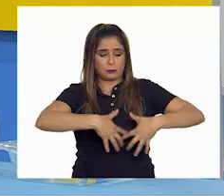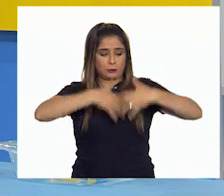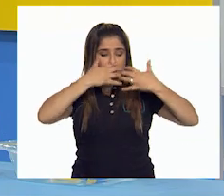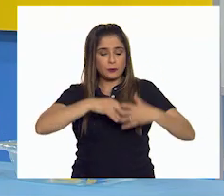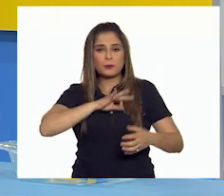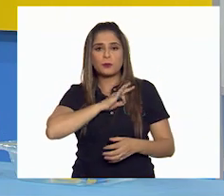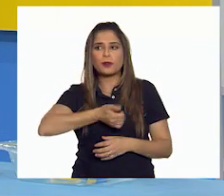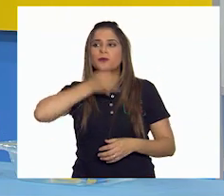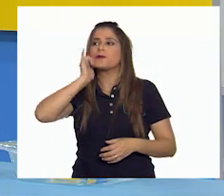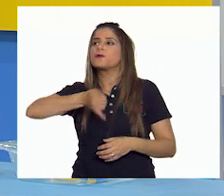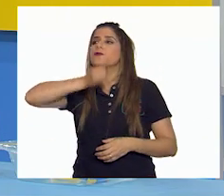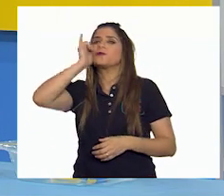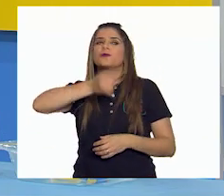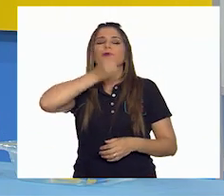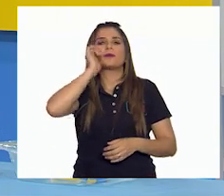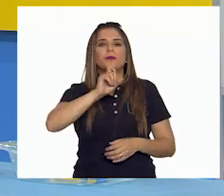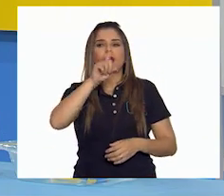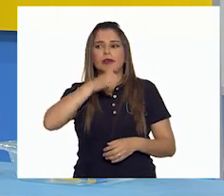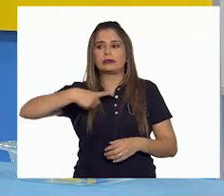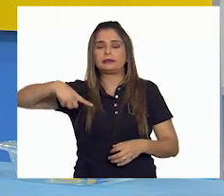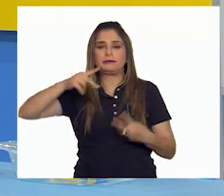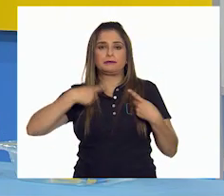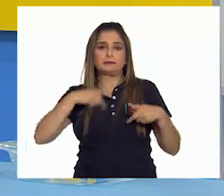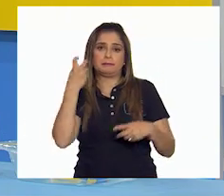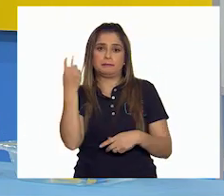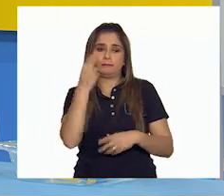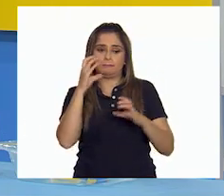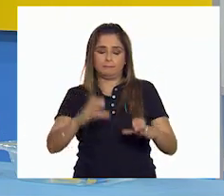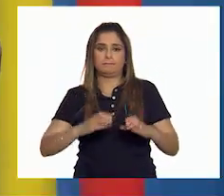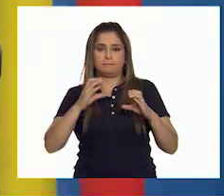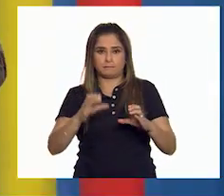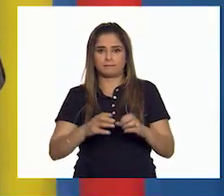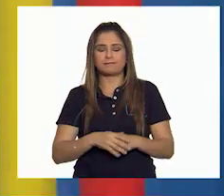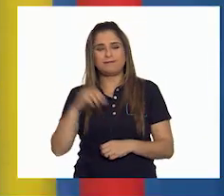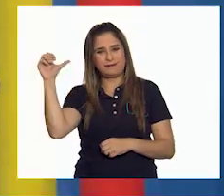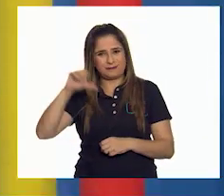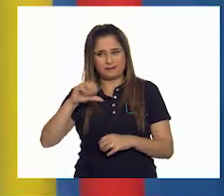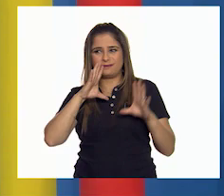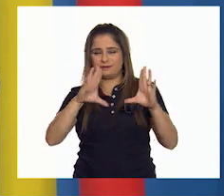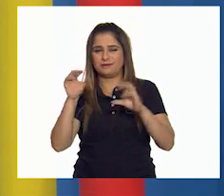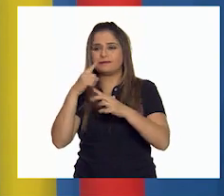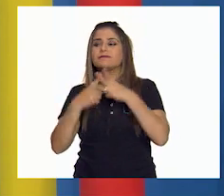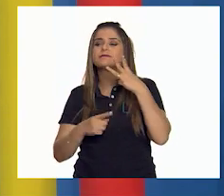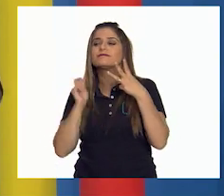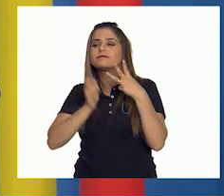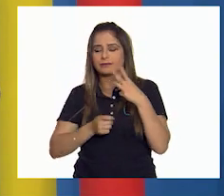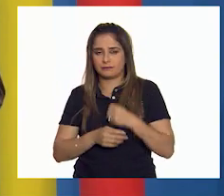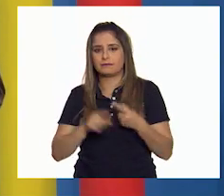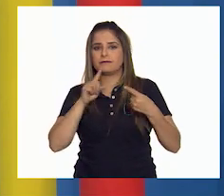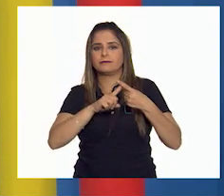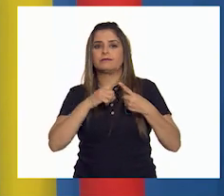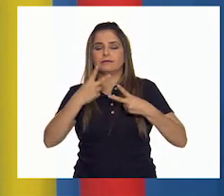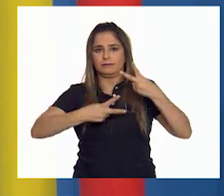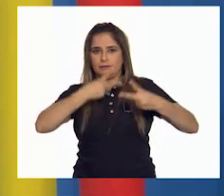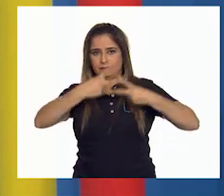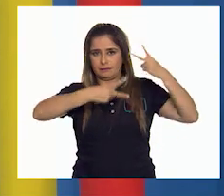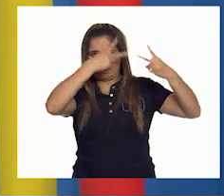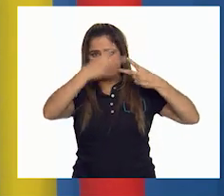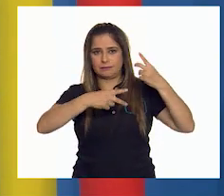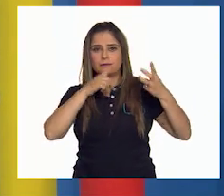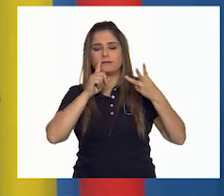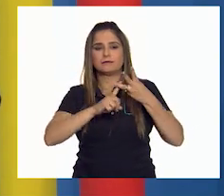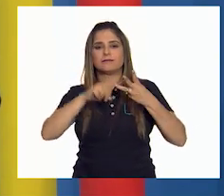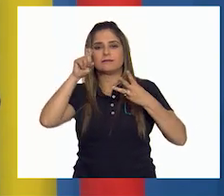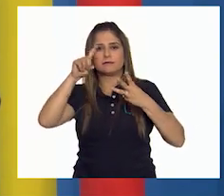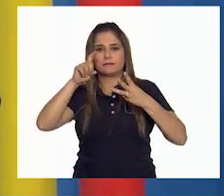través del ciclo hidrológico, que se compone de 3 fases. Ajá. A ver. Que serían evaporación, condensación